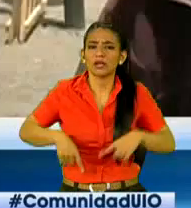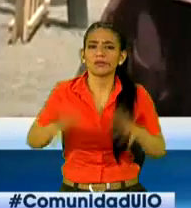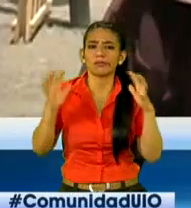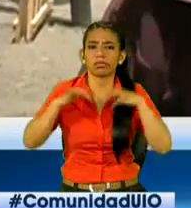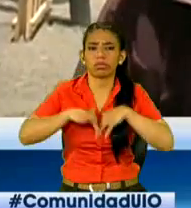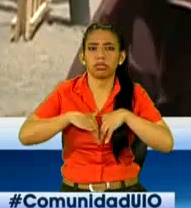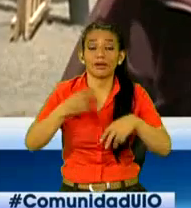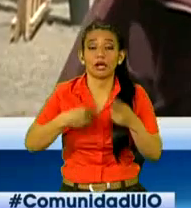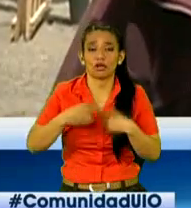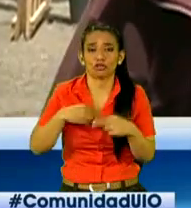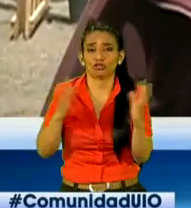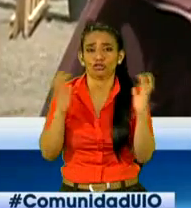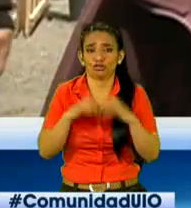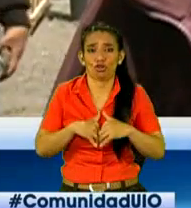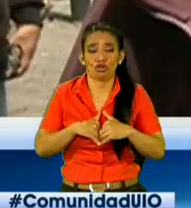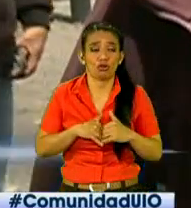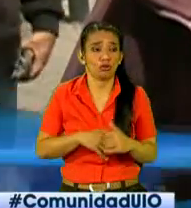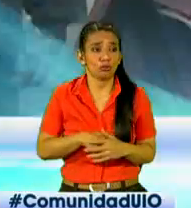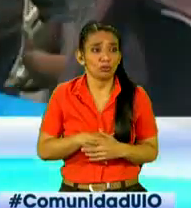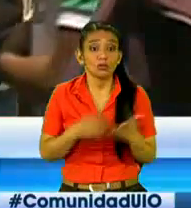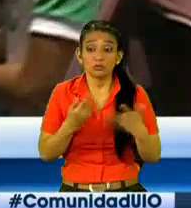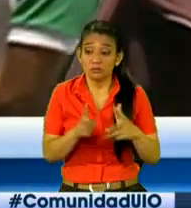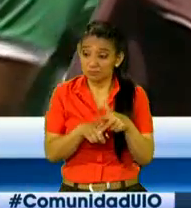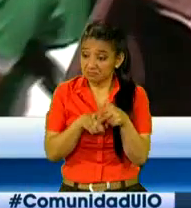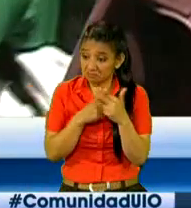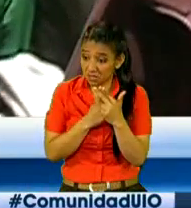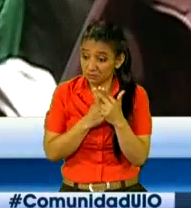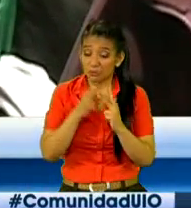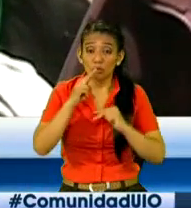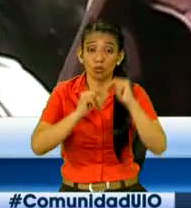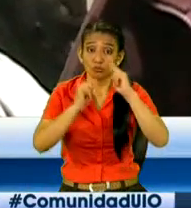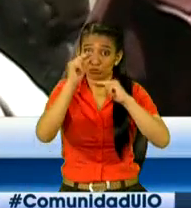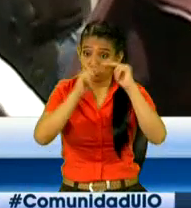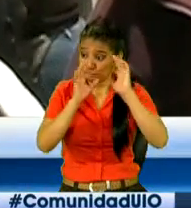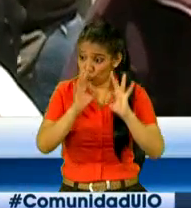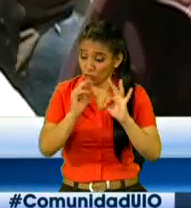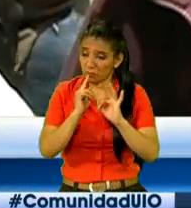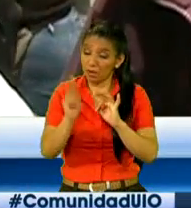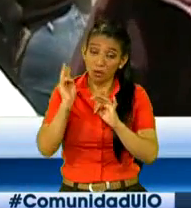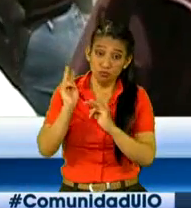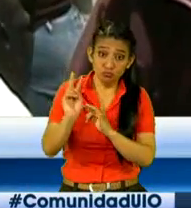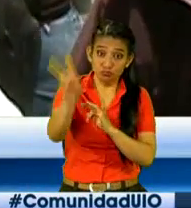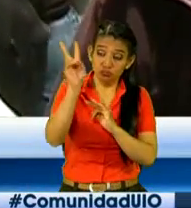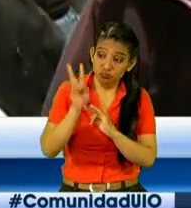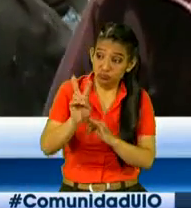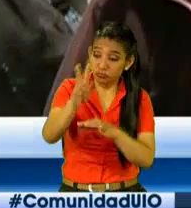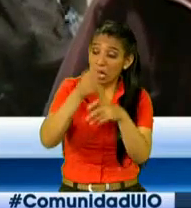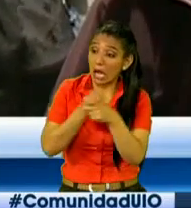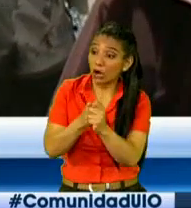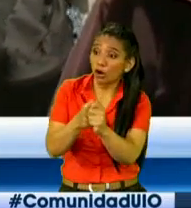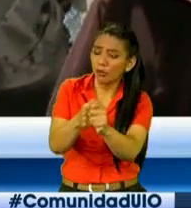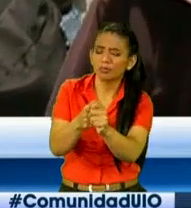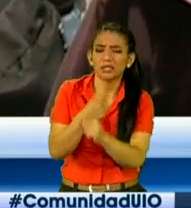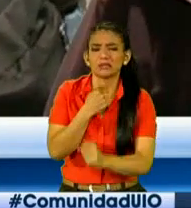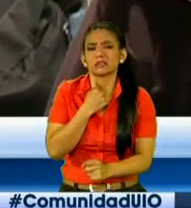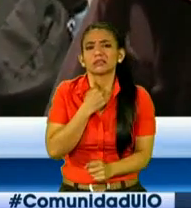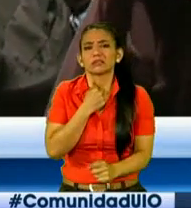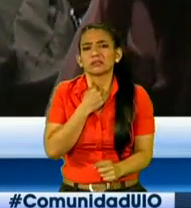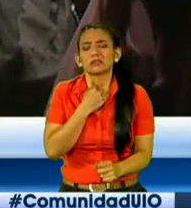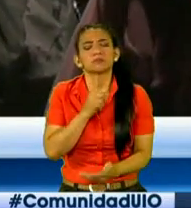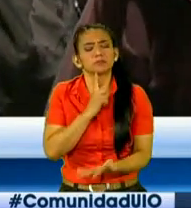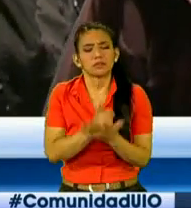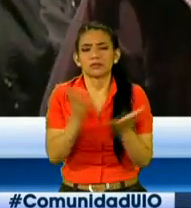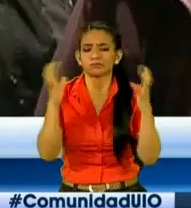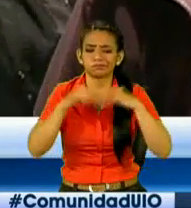cuando se comenzó a construirla la obra para el corredor lastimosamente nos afectó